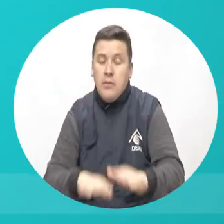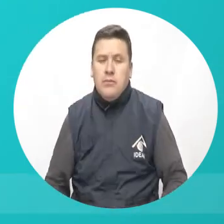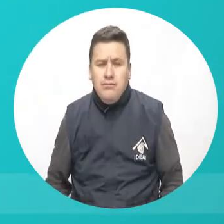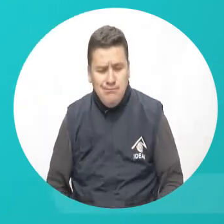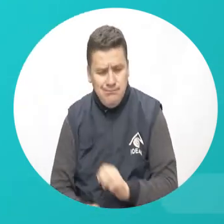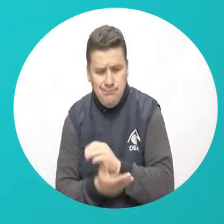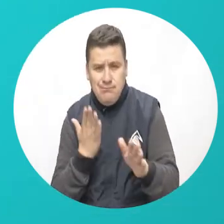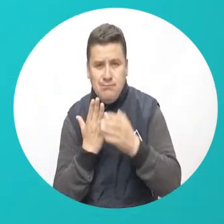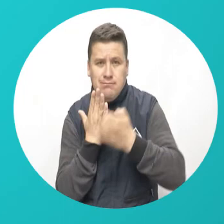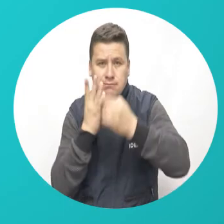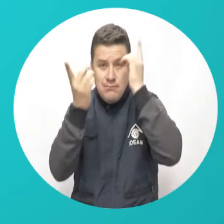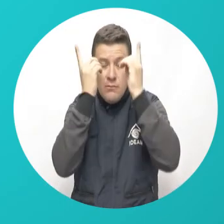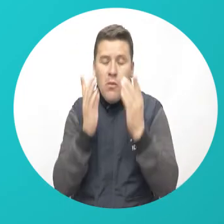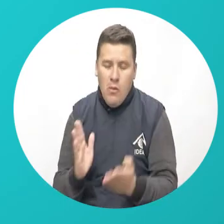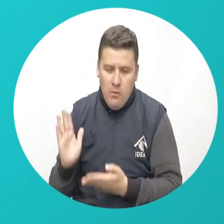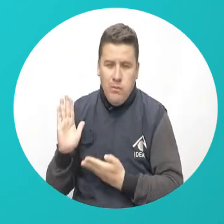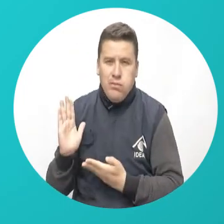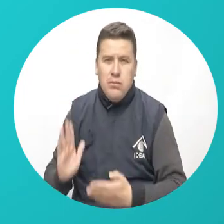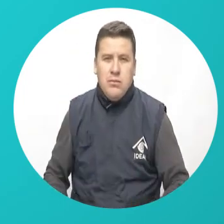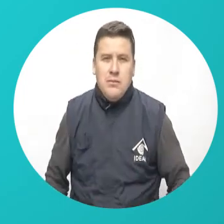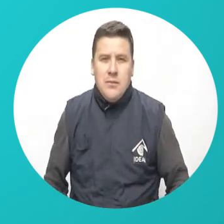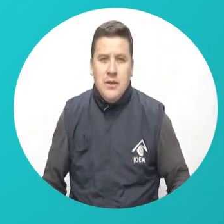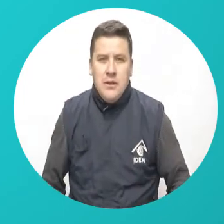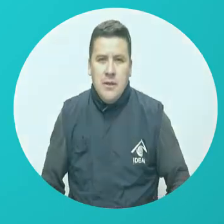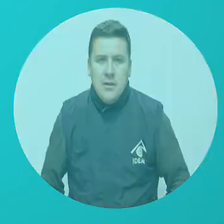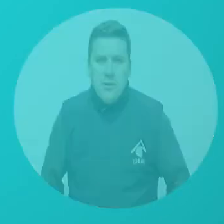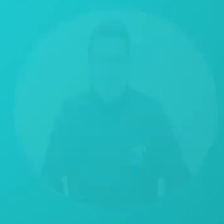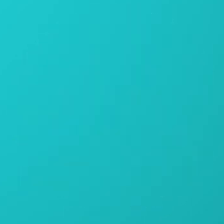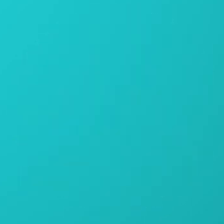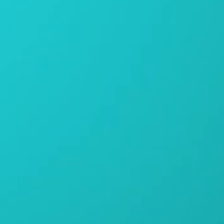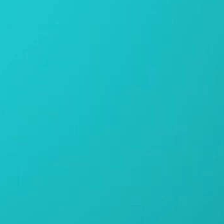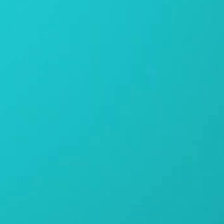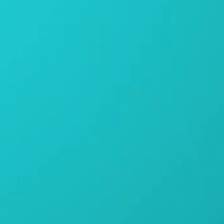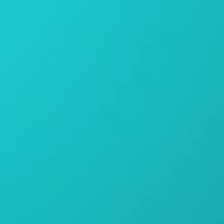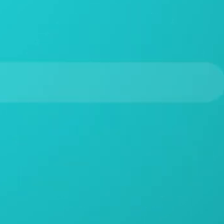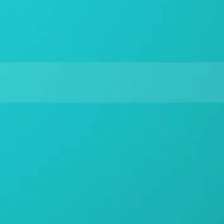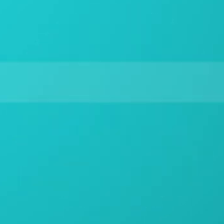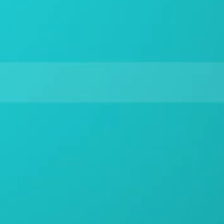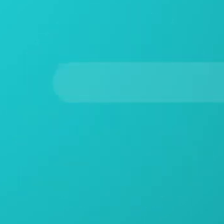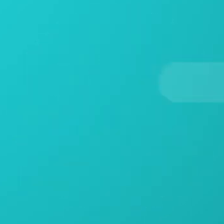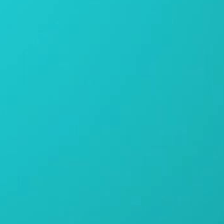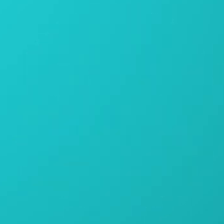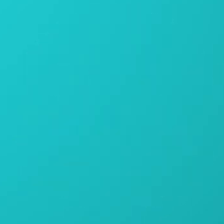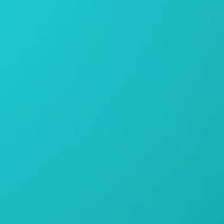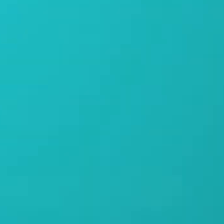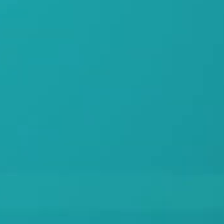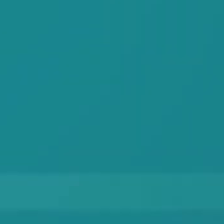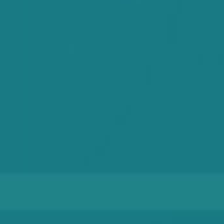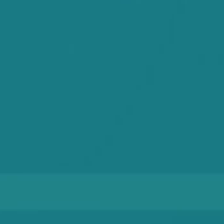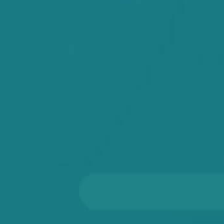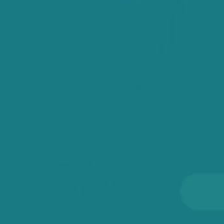disponible gratis para iOS y Android y Apple Road 2 ¡Gracias!